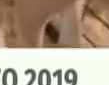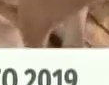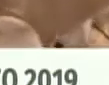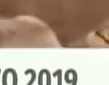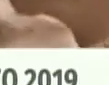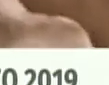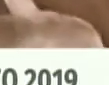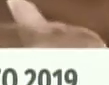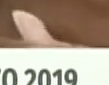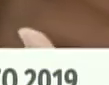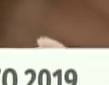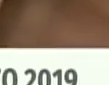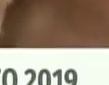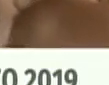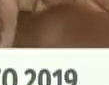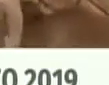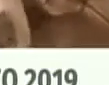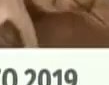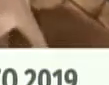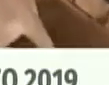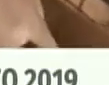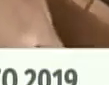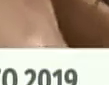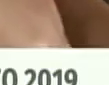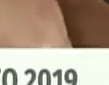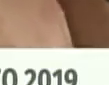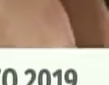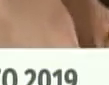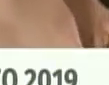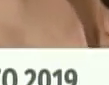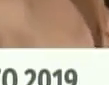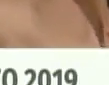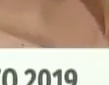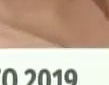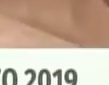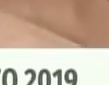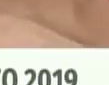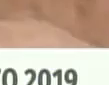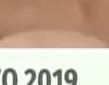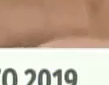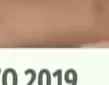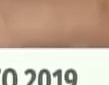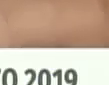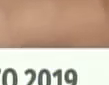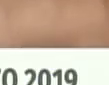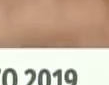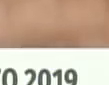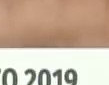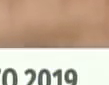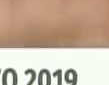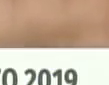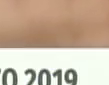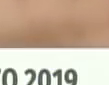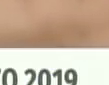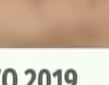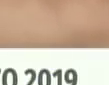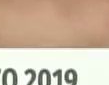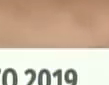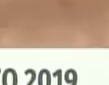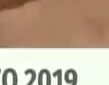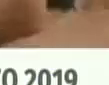56 unidades productoras más de 1.200 animales 64 expositores